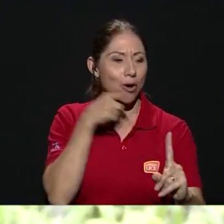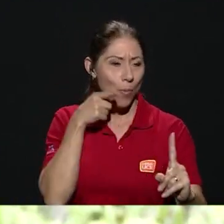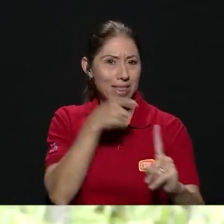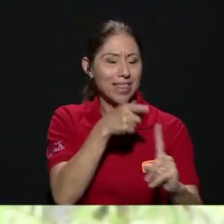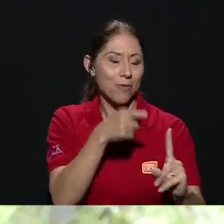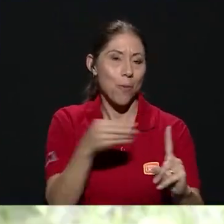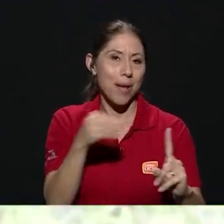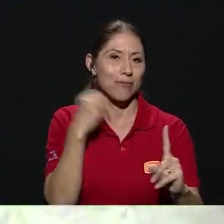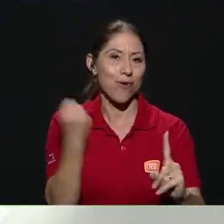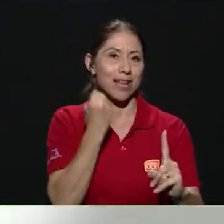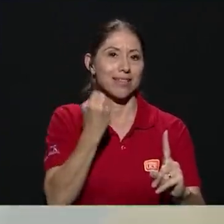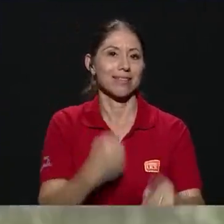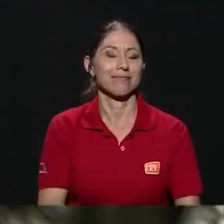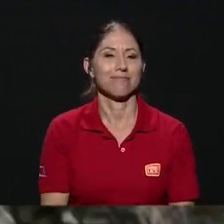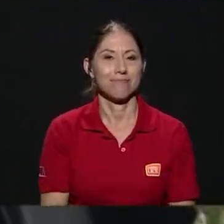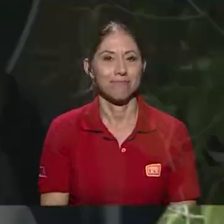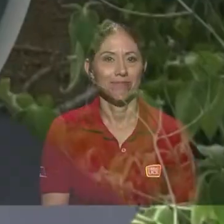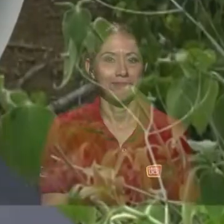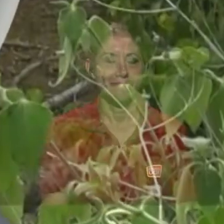en ese momento.